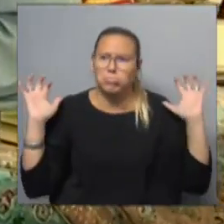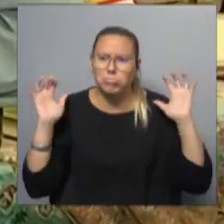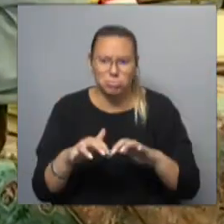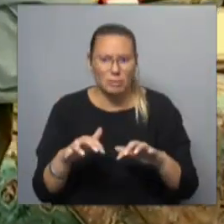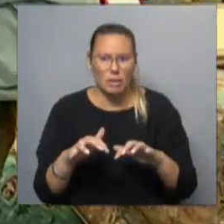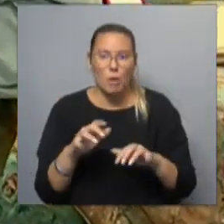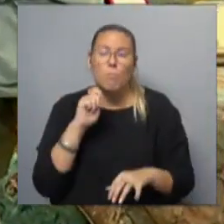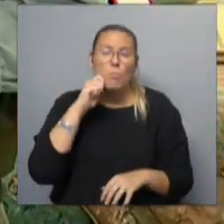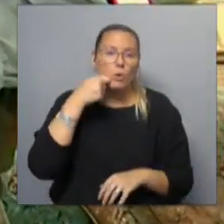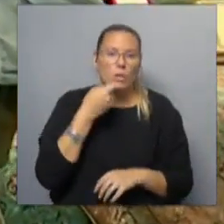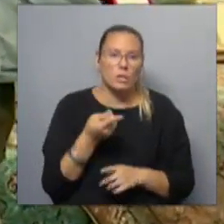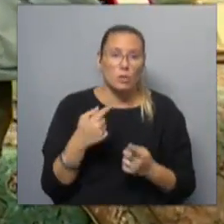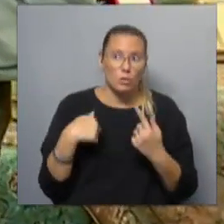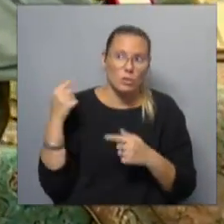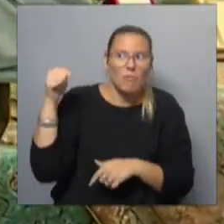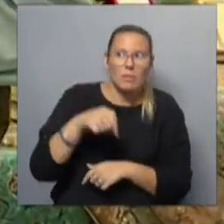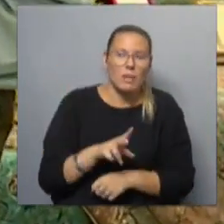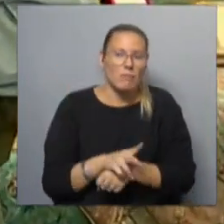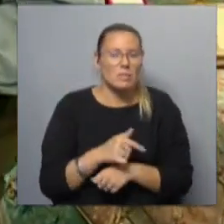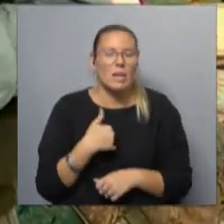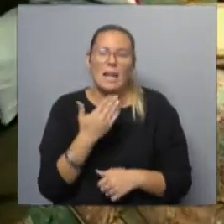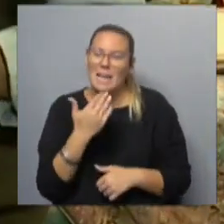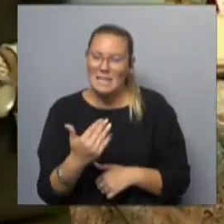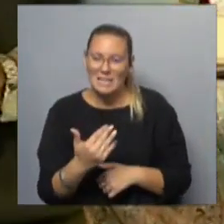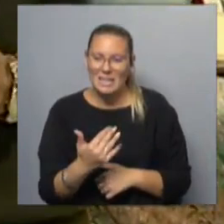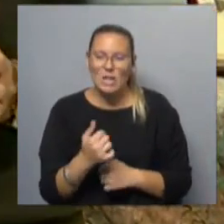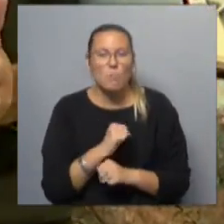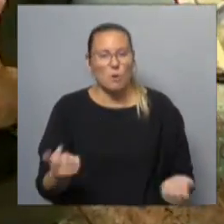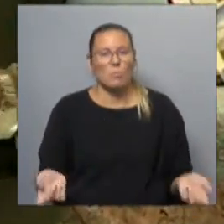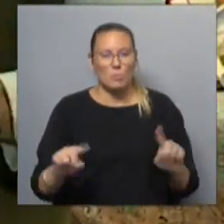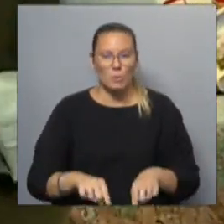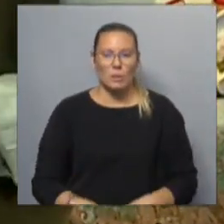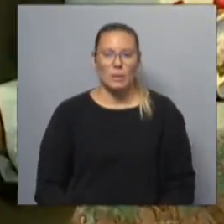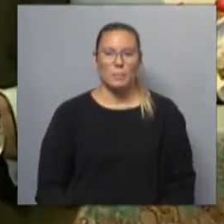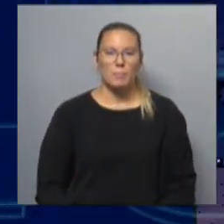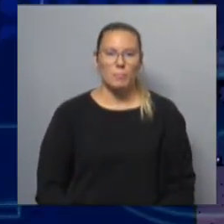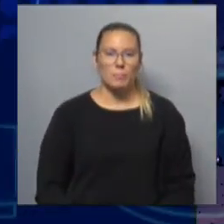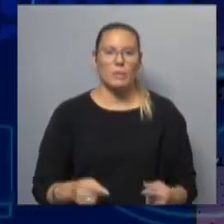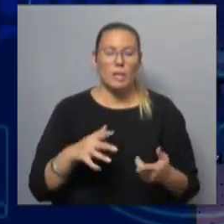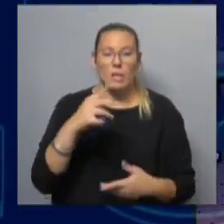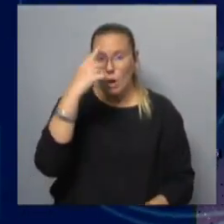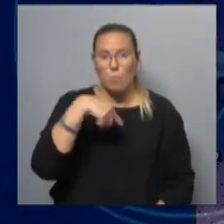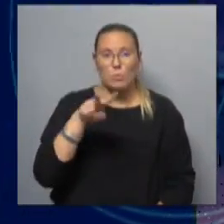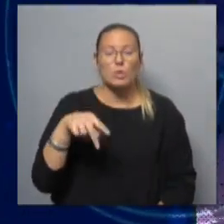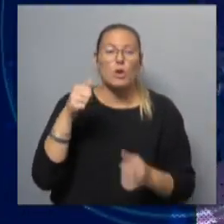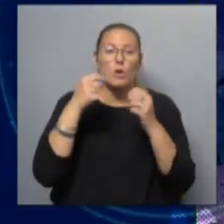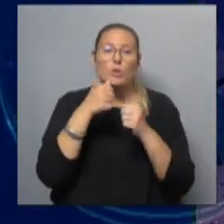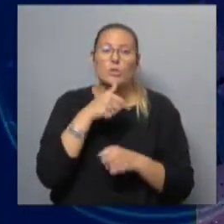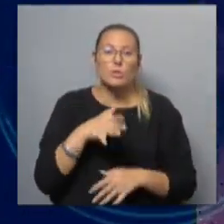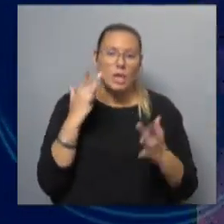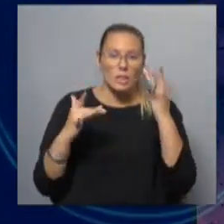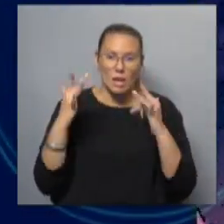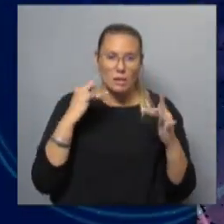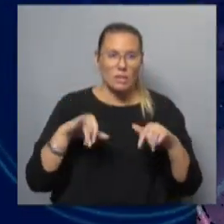impresionante, muy buena. A no perdérselo entonces, muchas gracias. Podemos volver a estudio desde el Museo de Historia del Arte. Bueno,